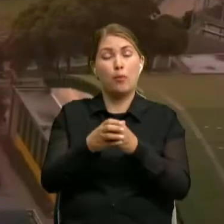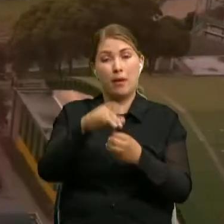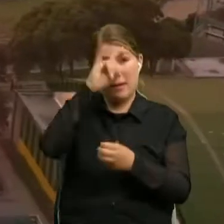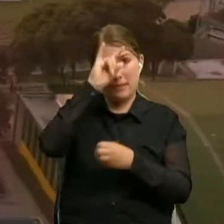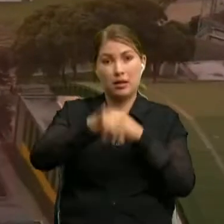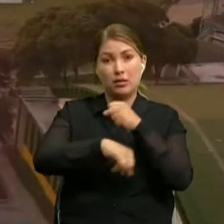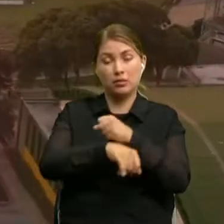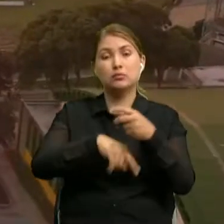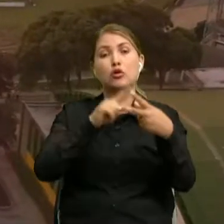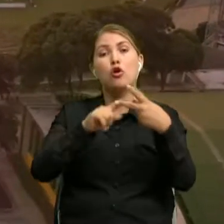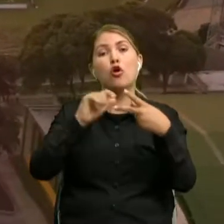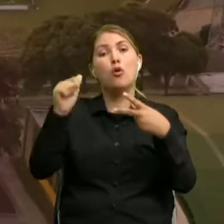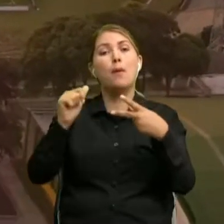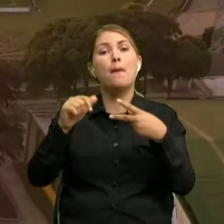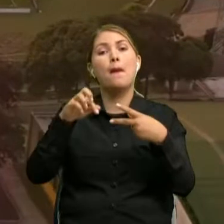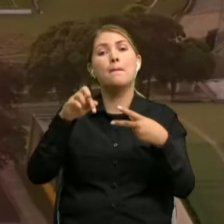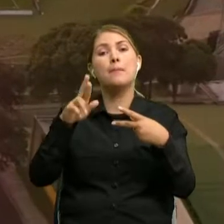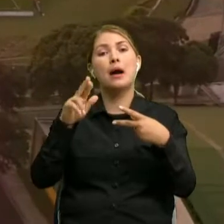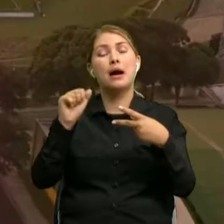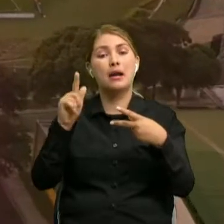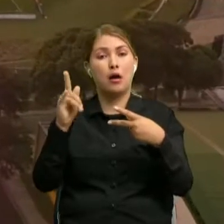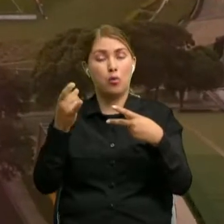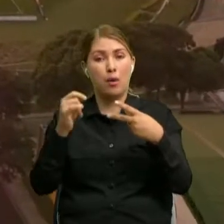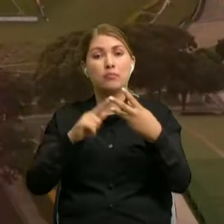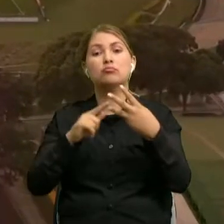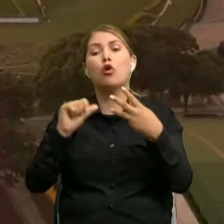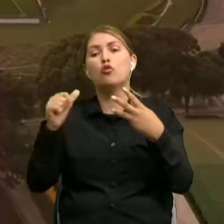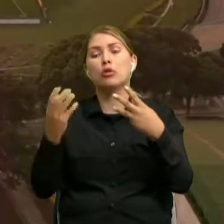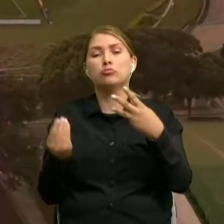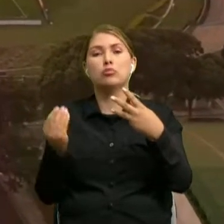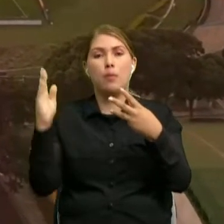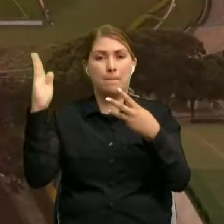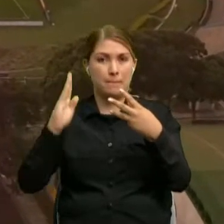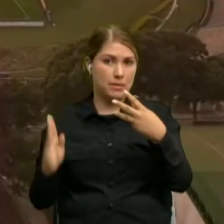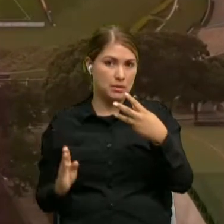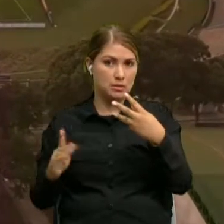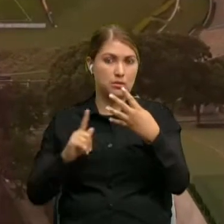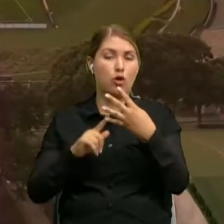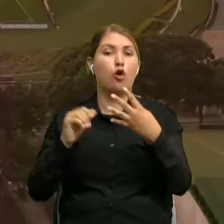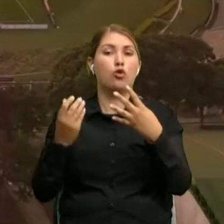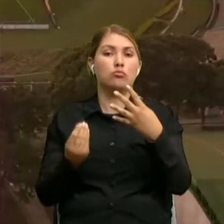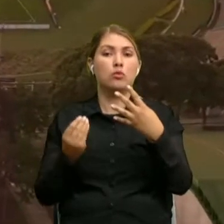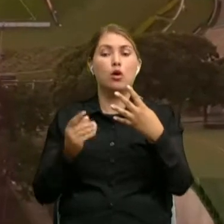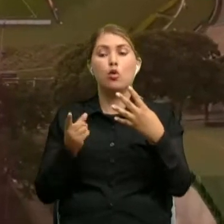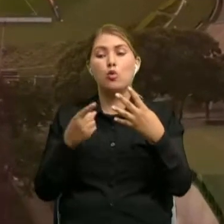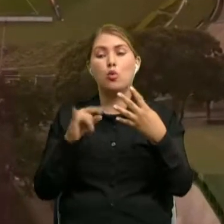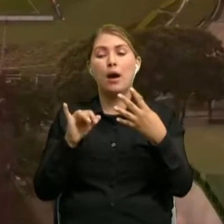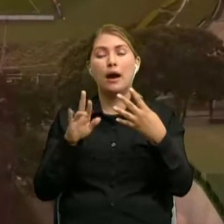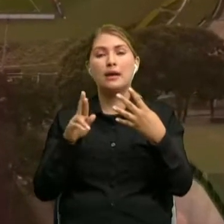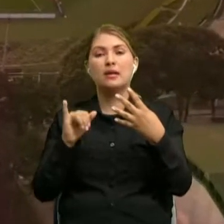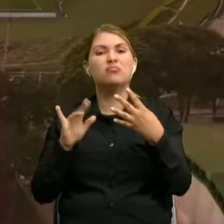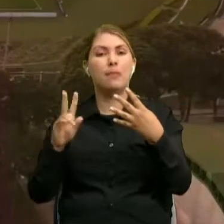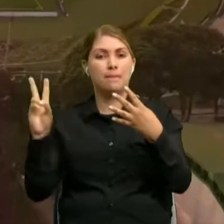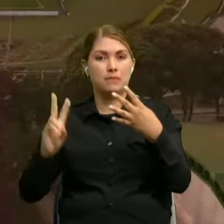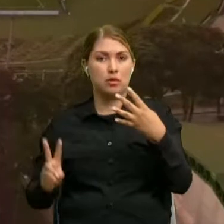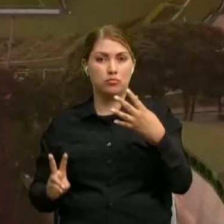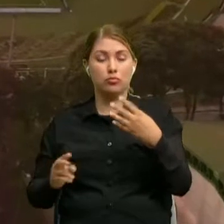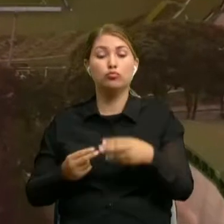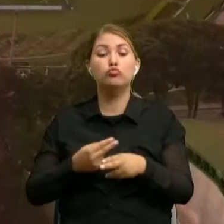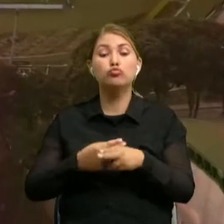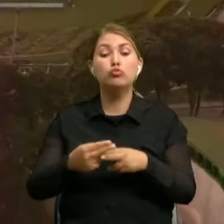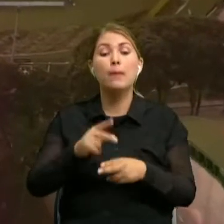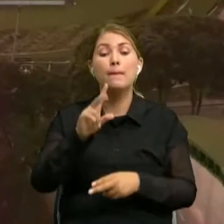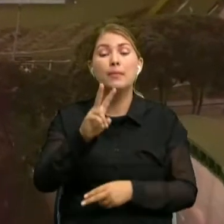Cerro Porteño de Paraguay, Atlético Mineiro de Brasil y Deportivo Guaira de Venezuela. Debutará el cuadro escarlata el 21 de